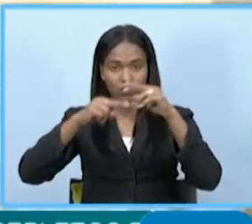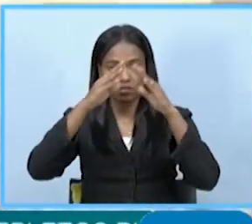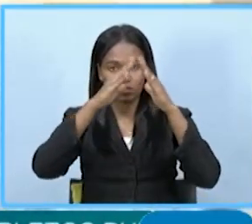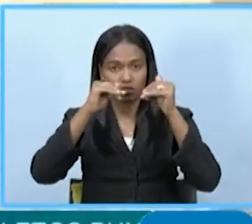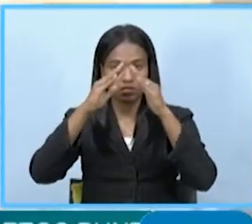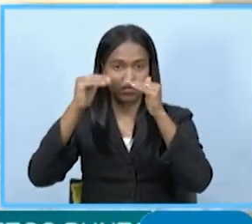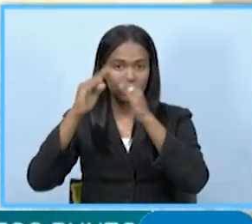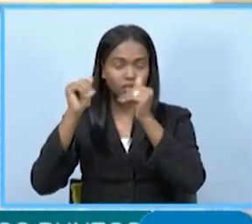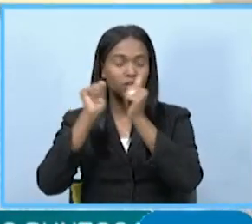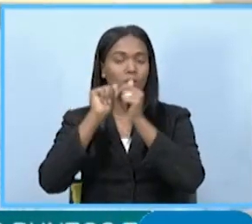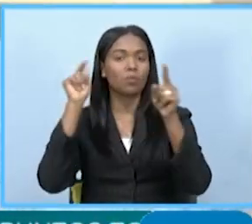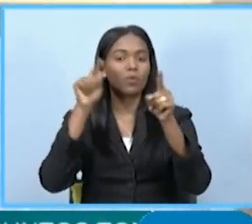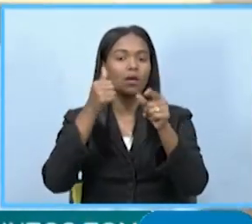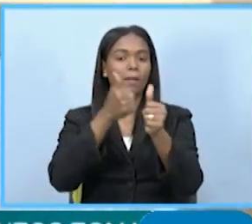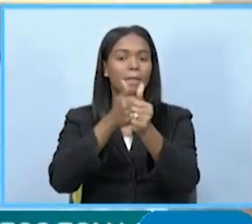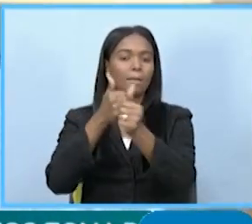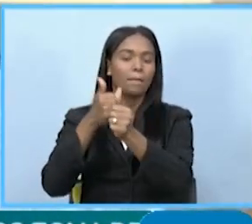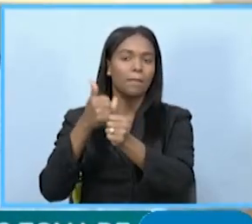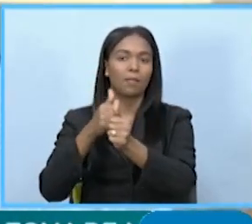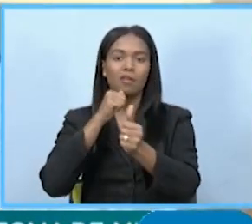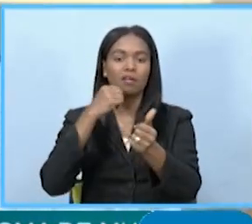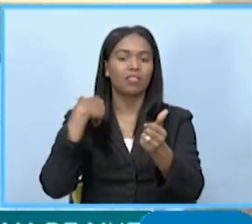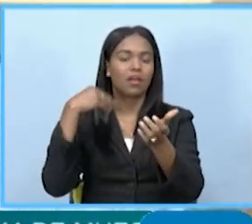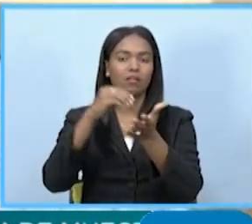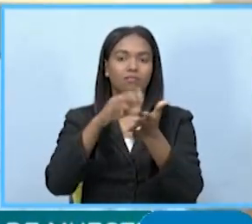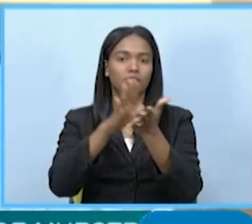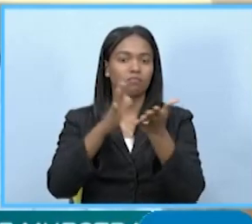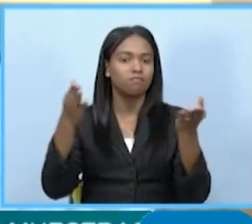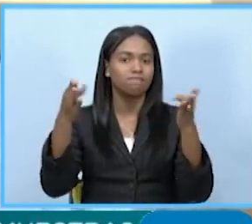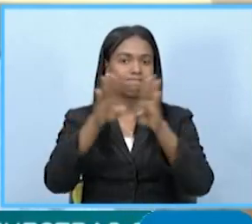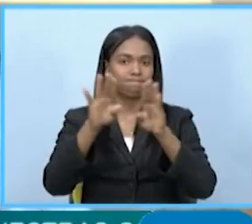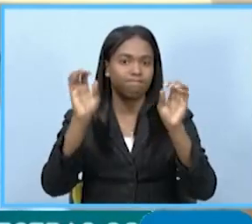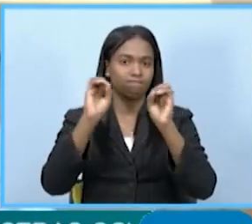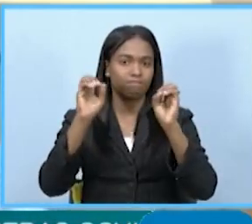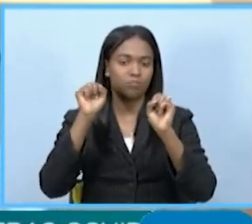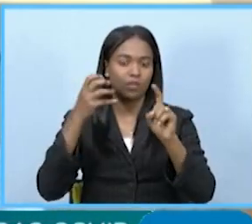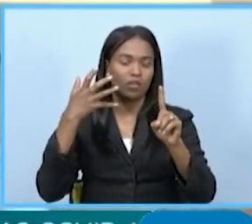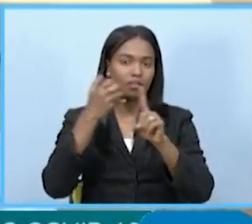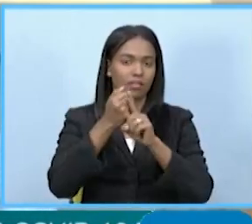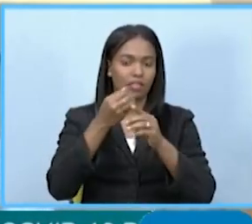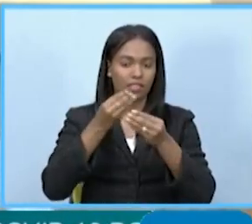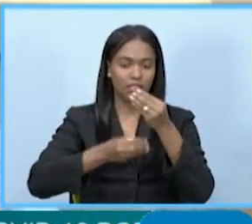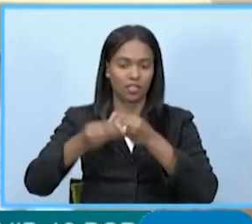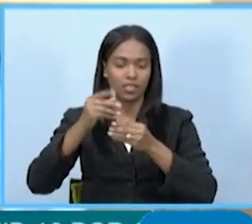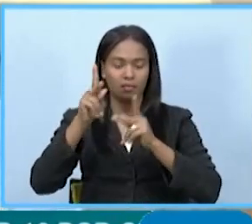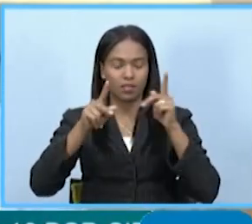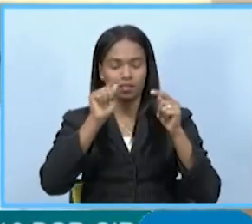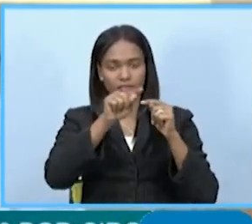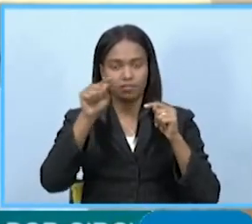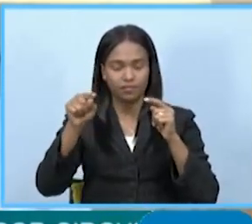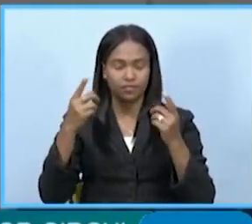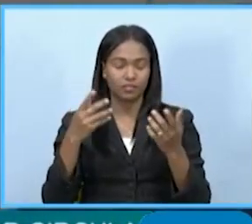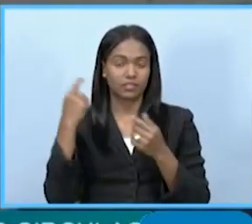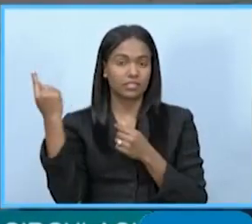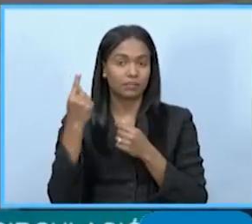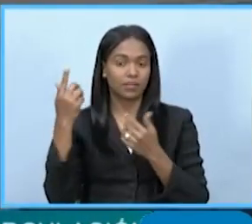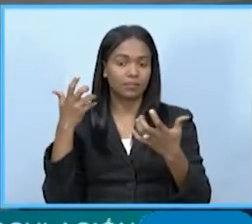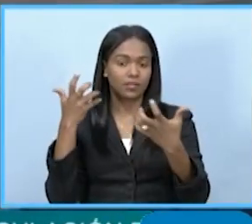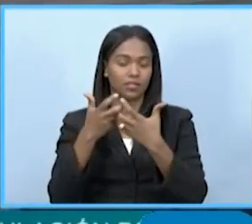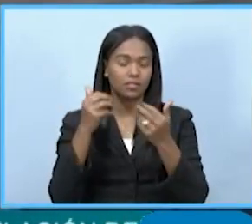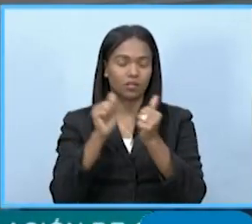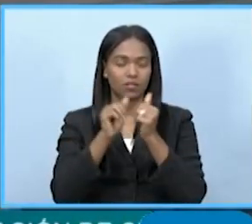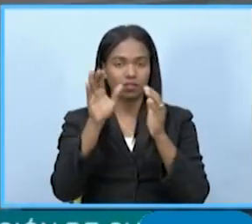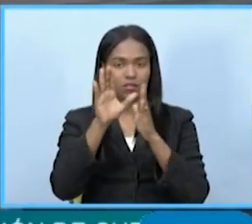viviendas, con el fin de que los mismos no contengan cláusulas abusivas que afecten los bolsillos de los consumidores, siempre apegados a